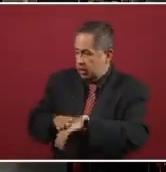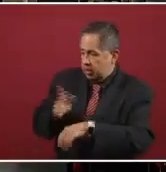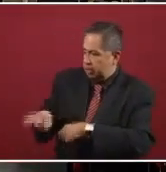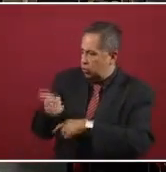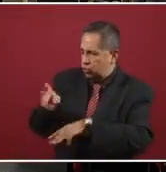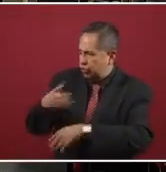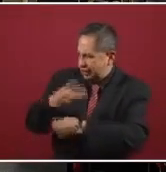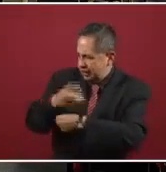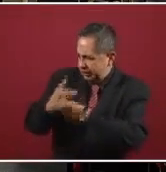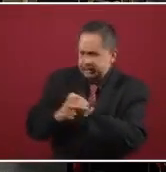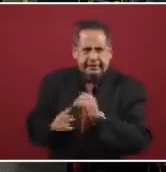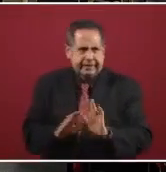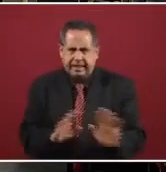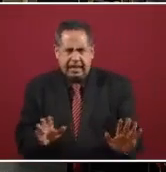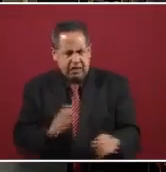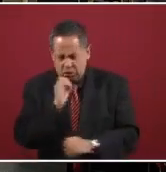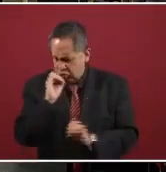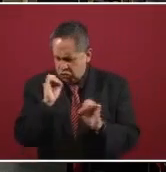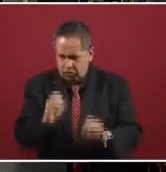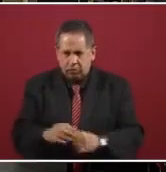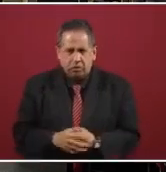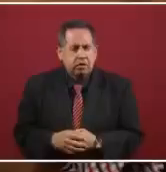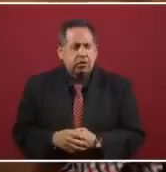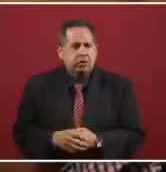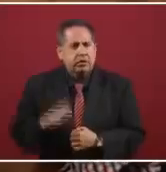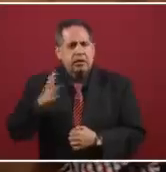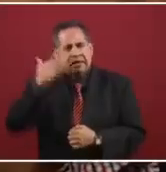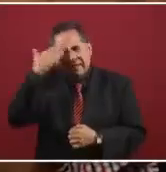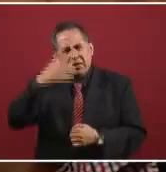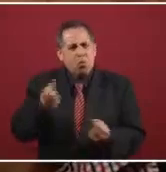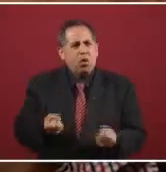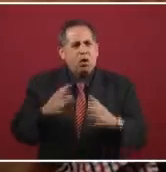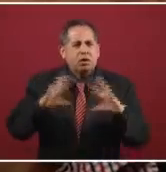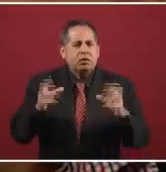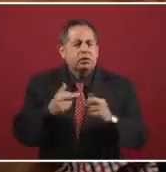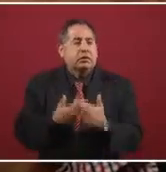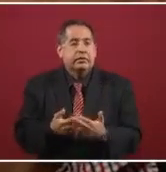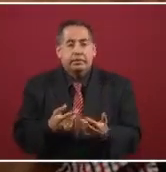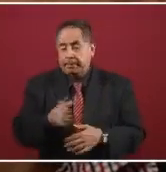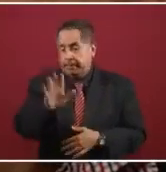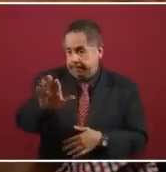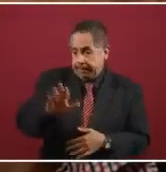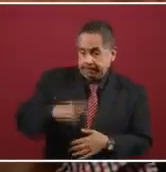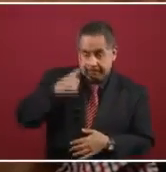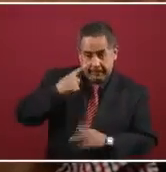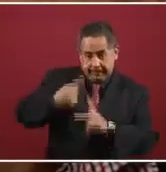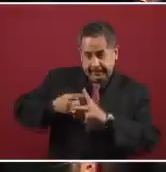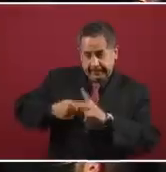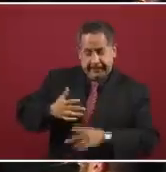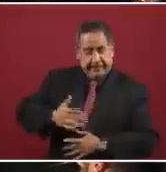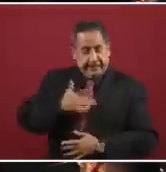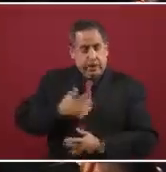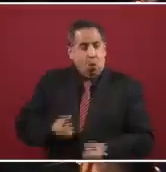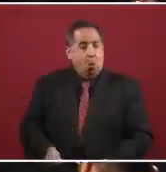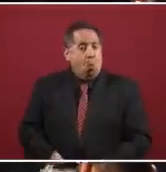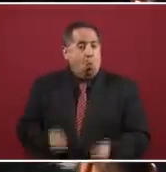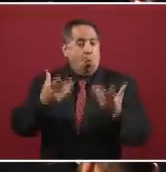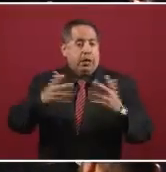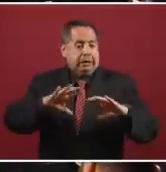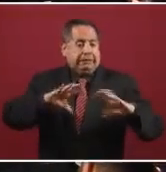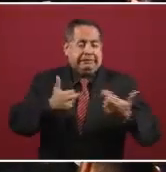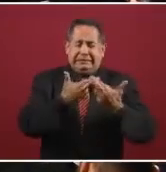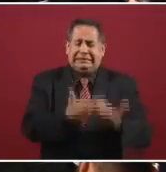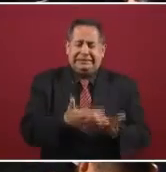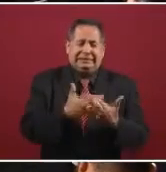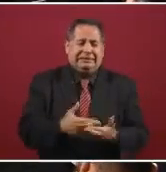No. ¿Y ya se sabe a cuánto asciende más o menos el…? Bueno, hay diferentes estimaciones, esa es una de las